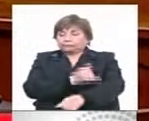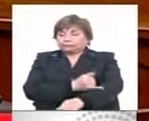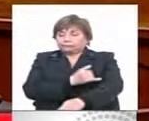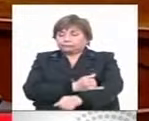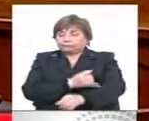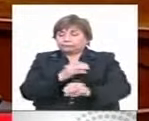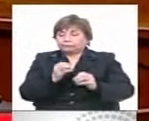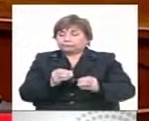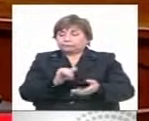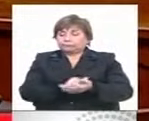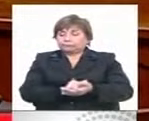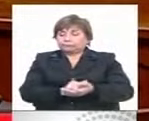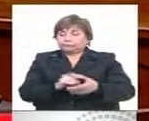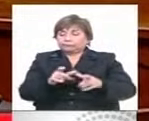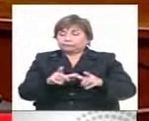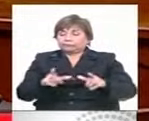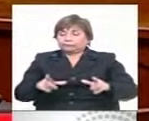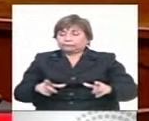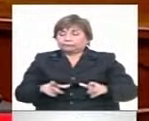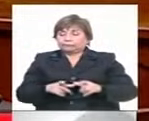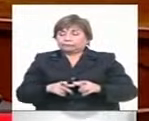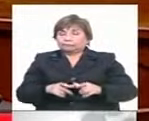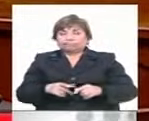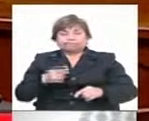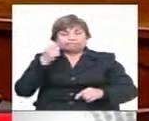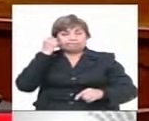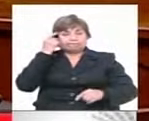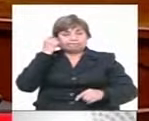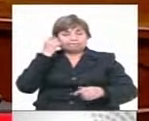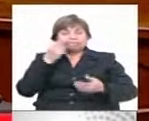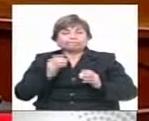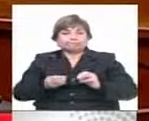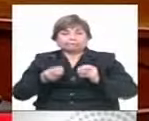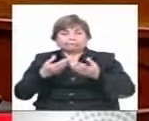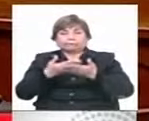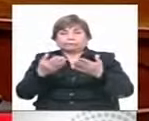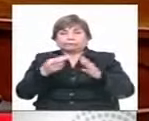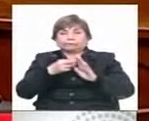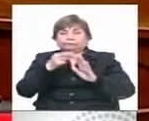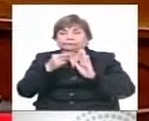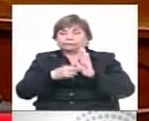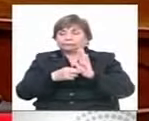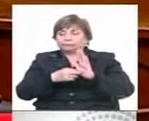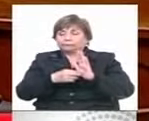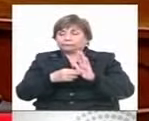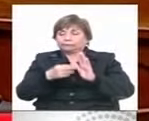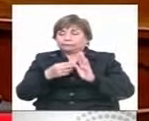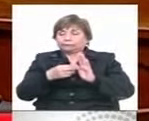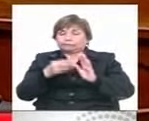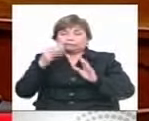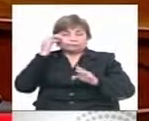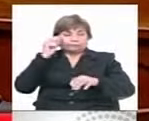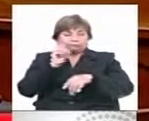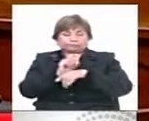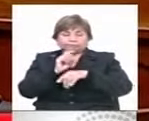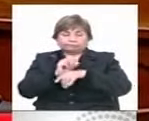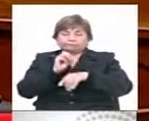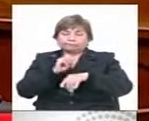gobiernos regionales y locales. Y en ese sentido, relanzaremos el Plan Nacional de Desarrollo de